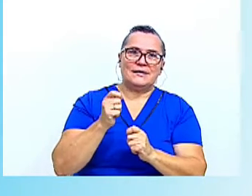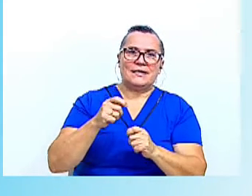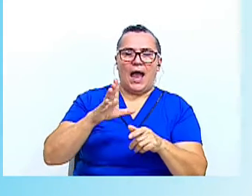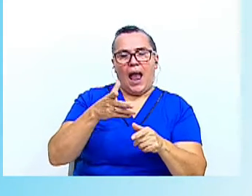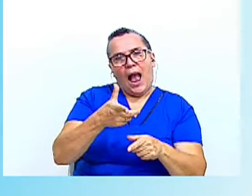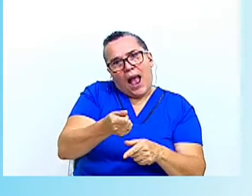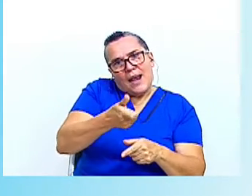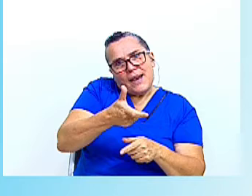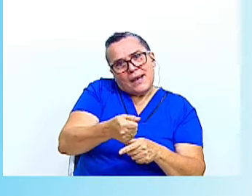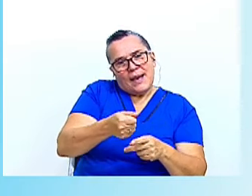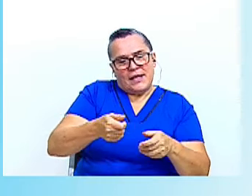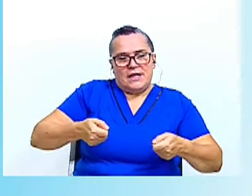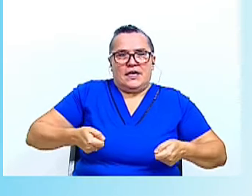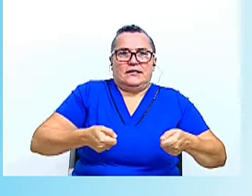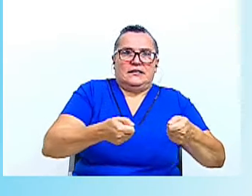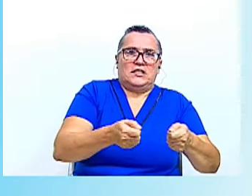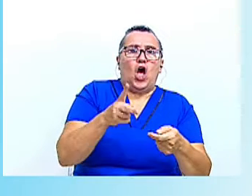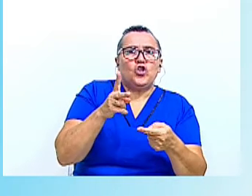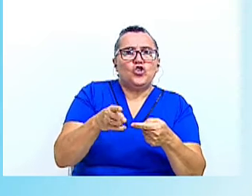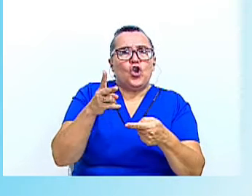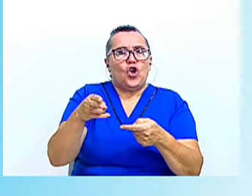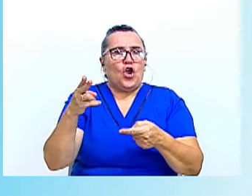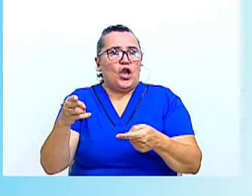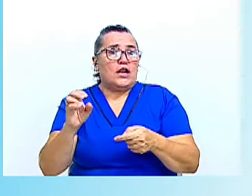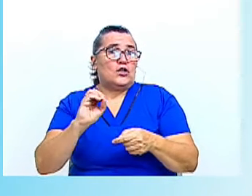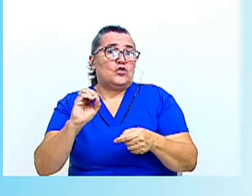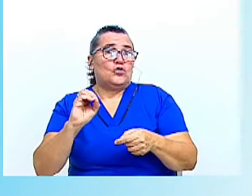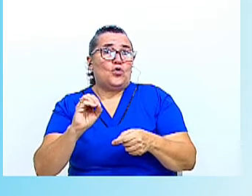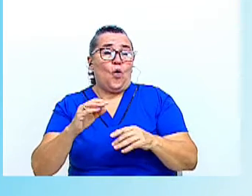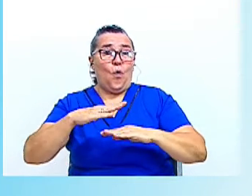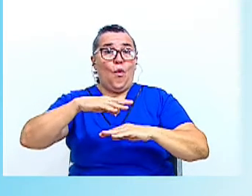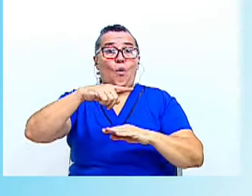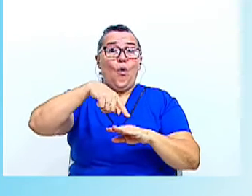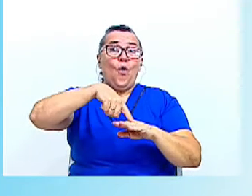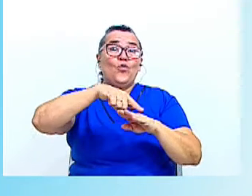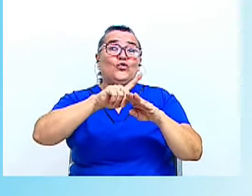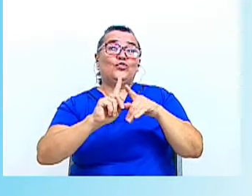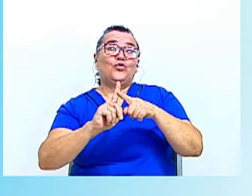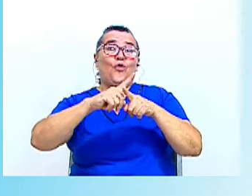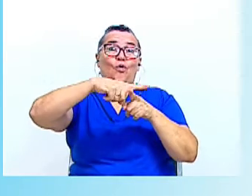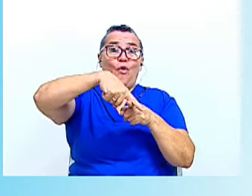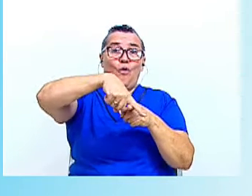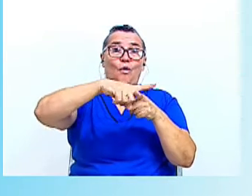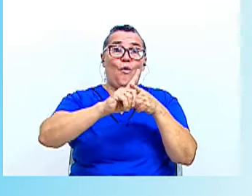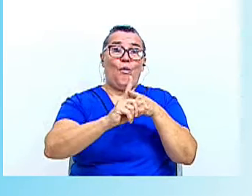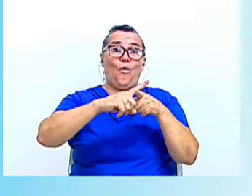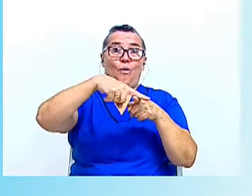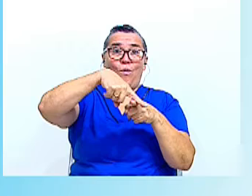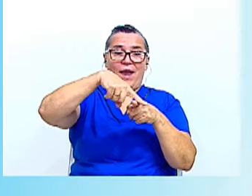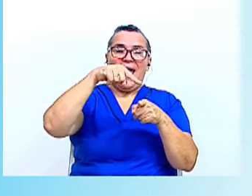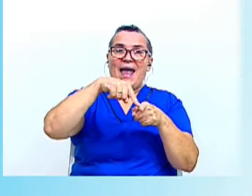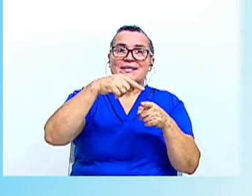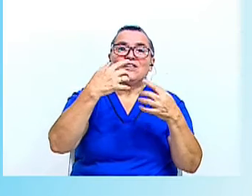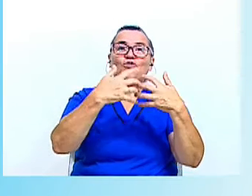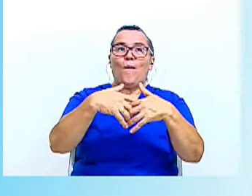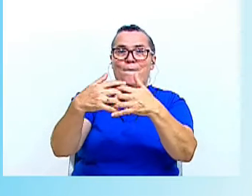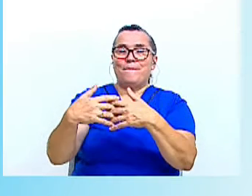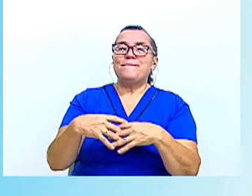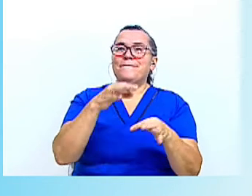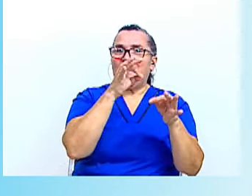la carretilla, las tijeras o un sube y baja, ¿verdad? Estos son considerados máquinas